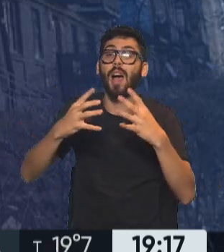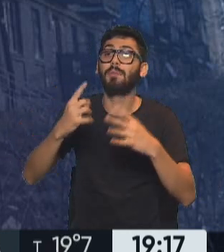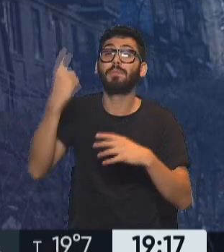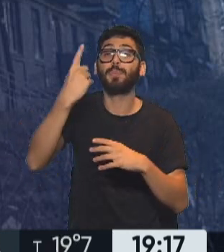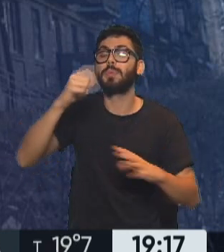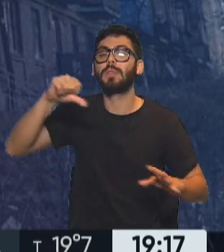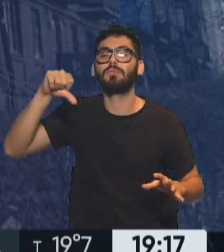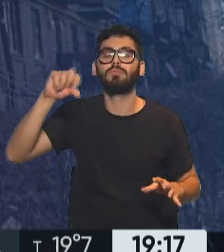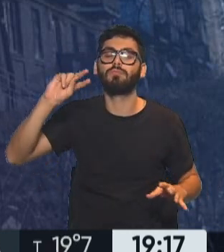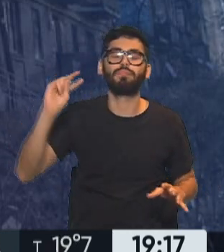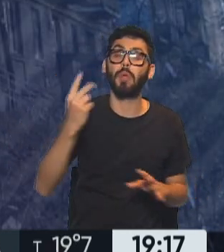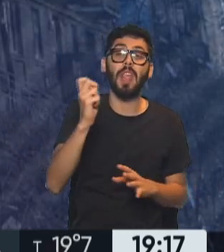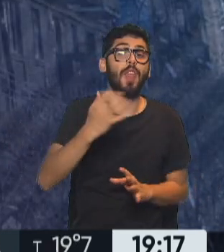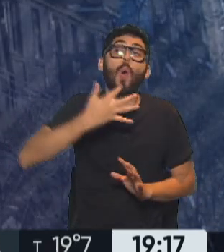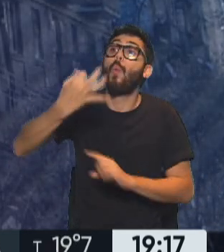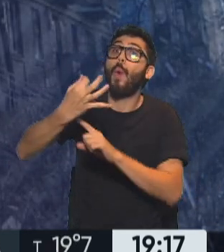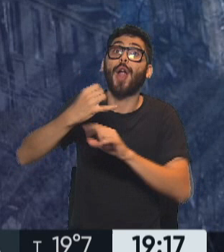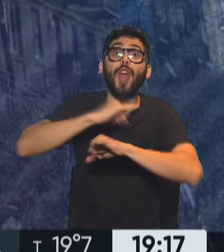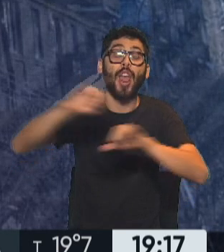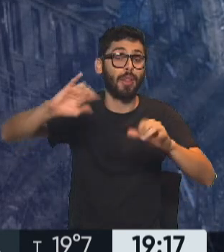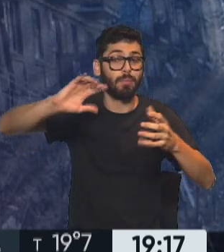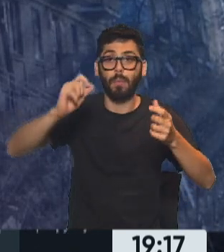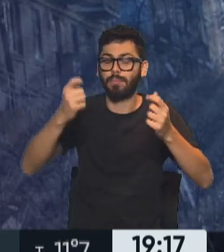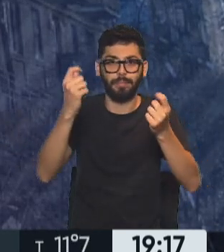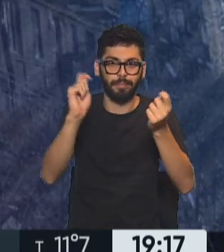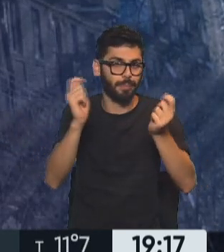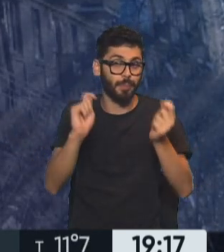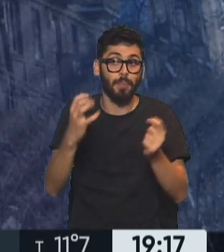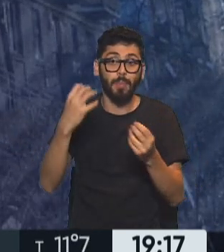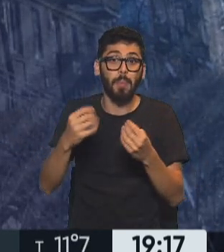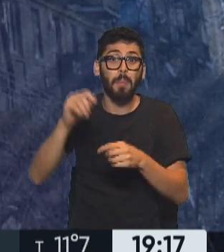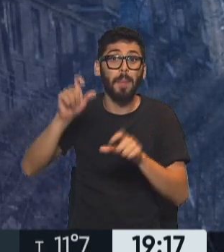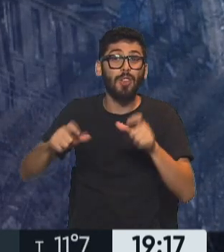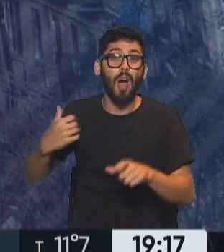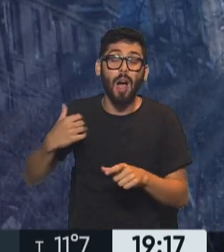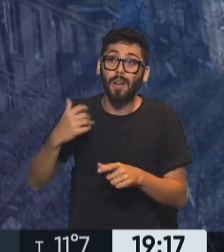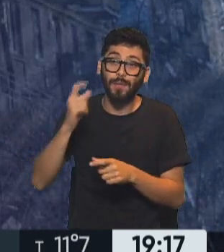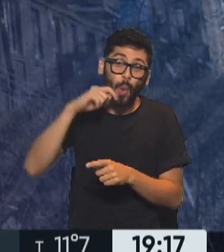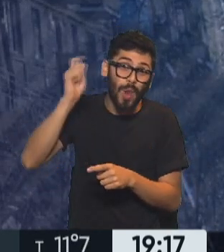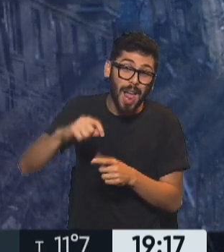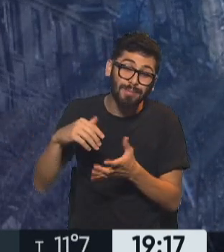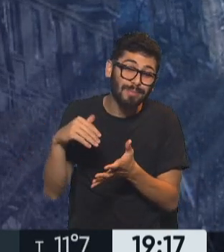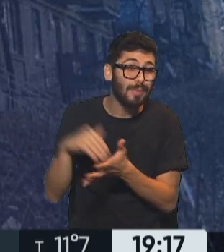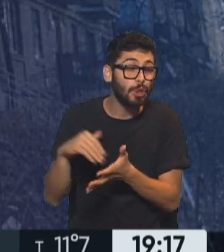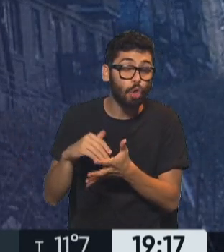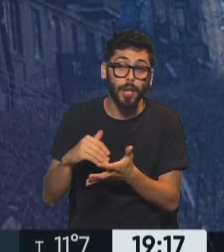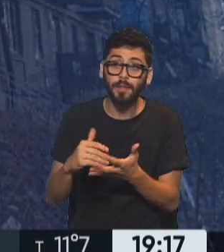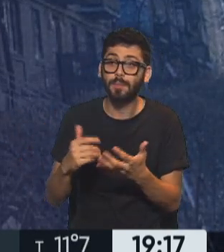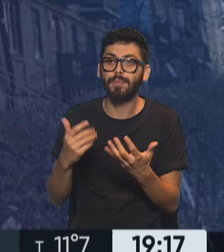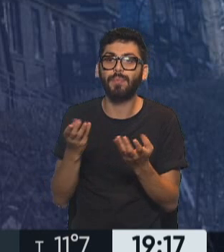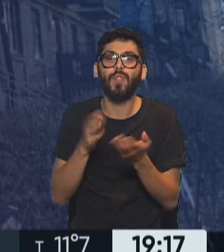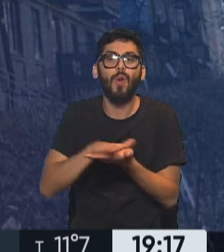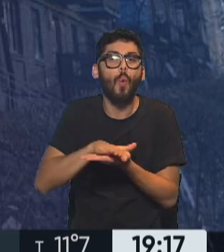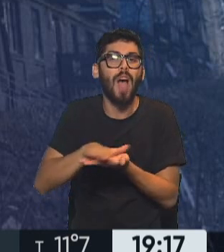Bueno, más de 12 millones de ucranianos y ucranianas que están sin los servicios básicos. Estamos hablando de falta de agua, de